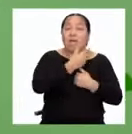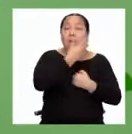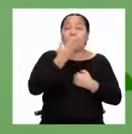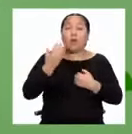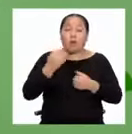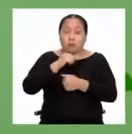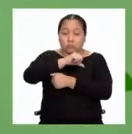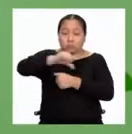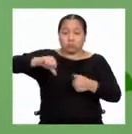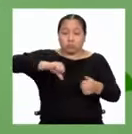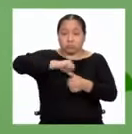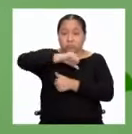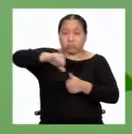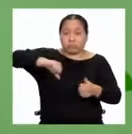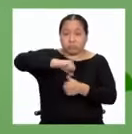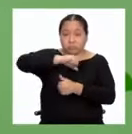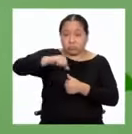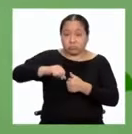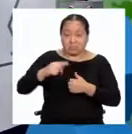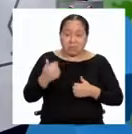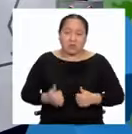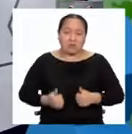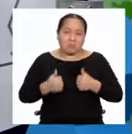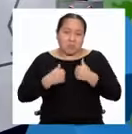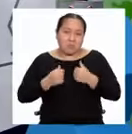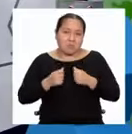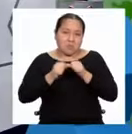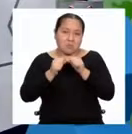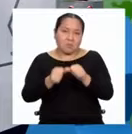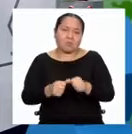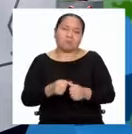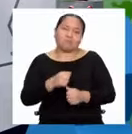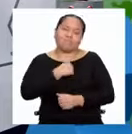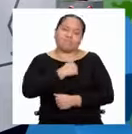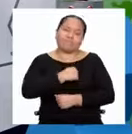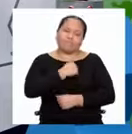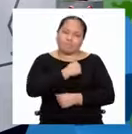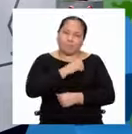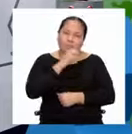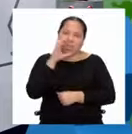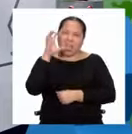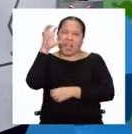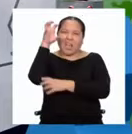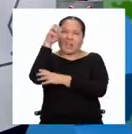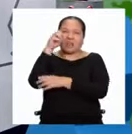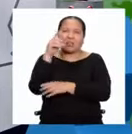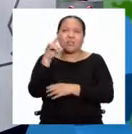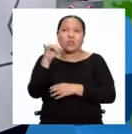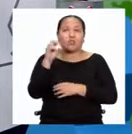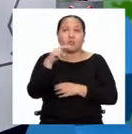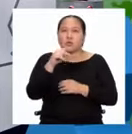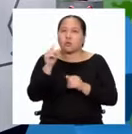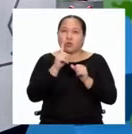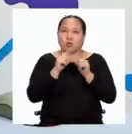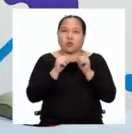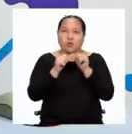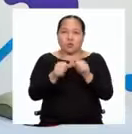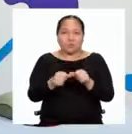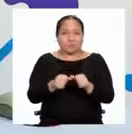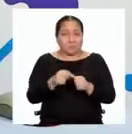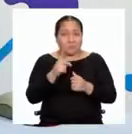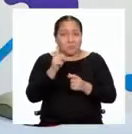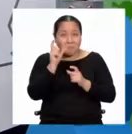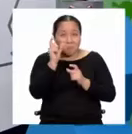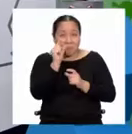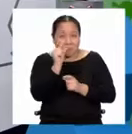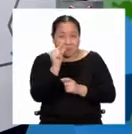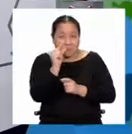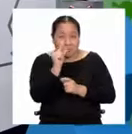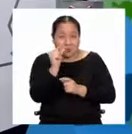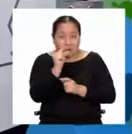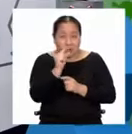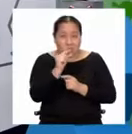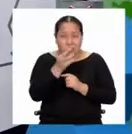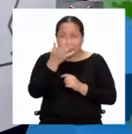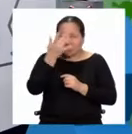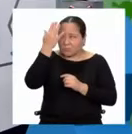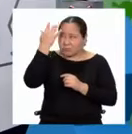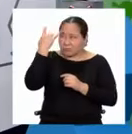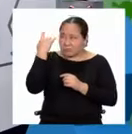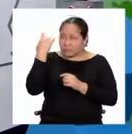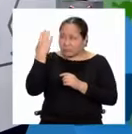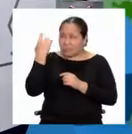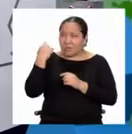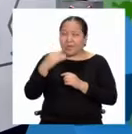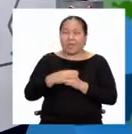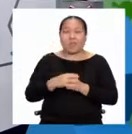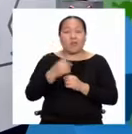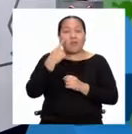que los dinosaurios no supieron hacer eso. Y ahora, ¿qué les parece si hacemos un pequeño viaje al pasado? Lo que vamos a hacer es conocer el Museo